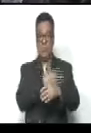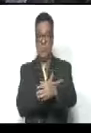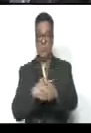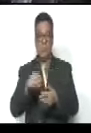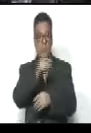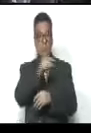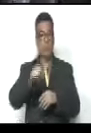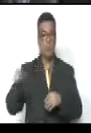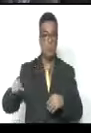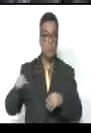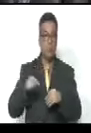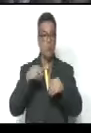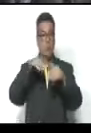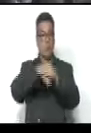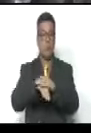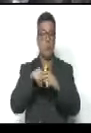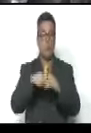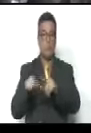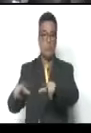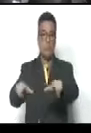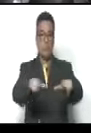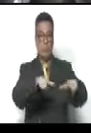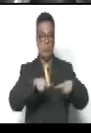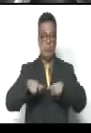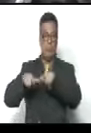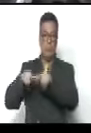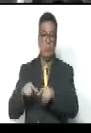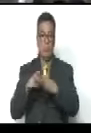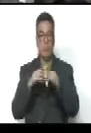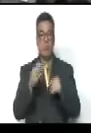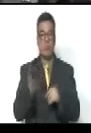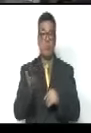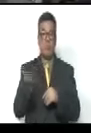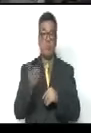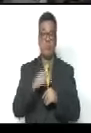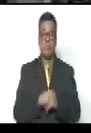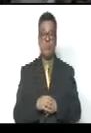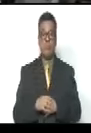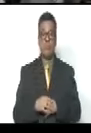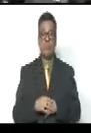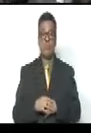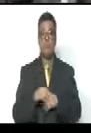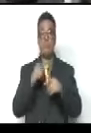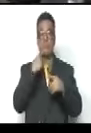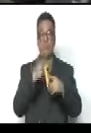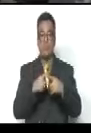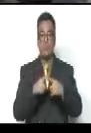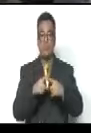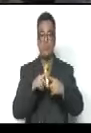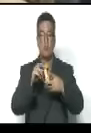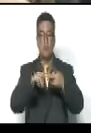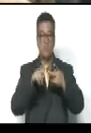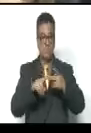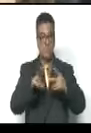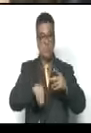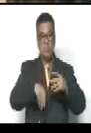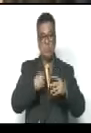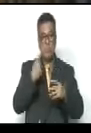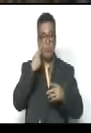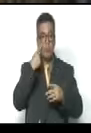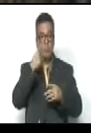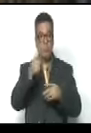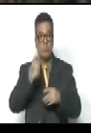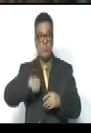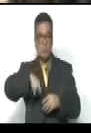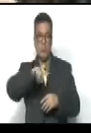de personas o de habitantes en un espacio tan importante. Riquezas y potencialidades que podemos ver